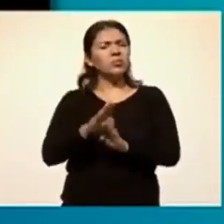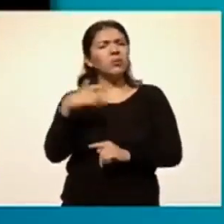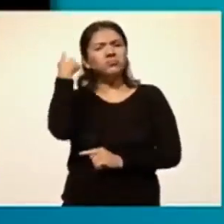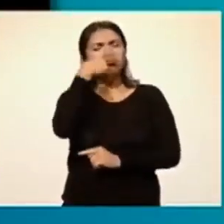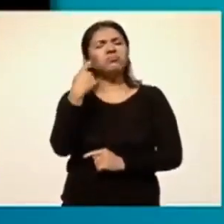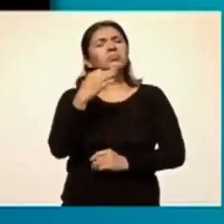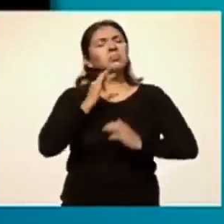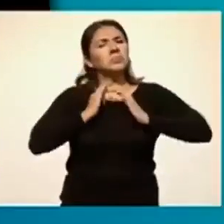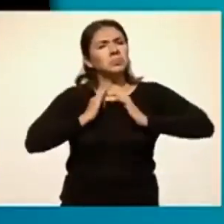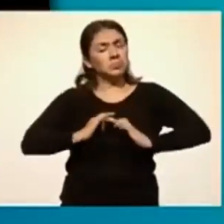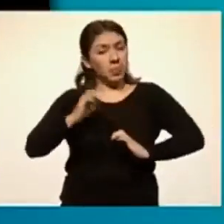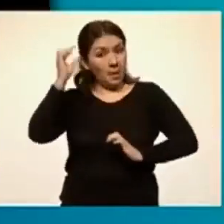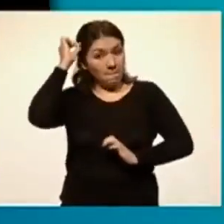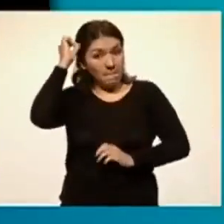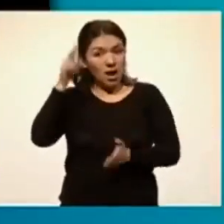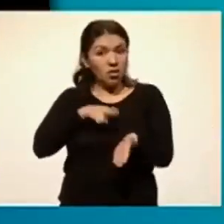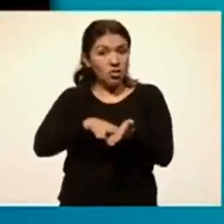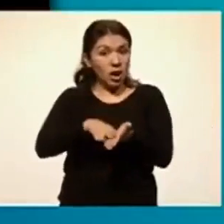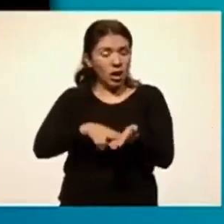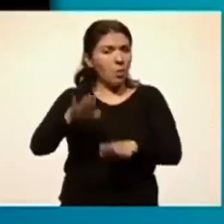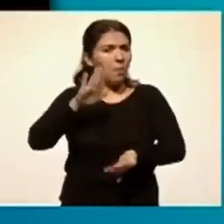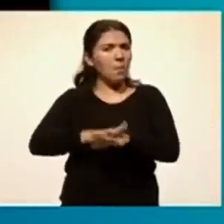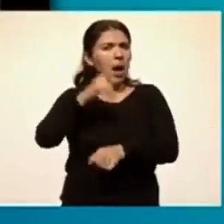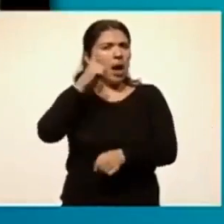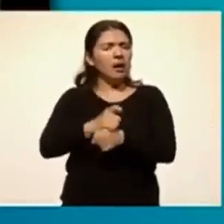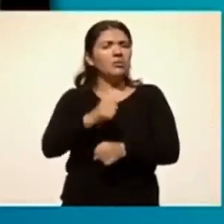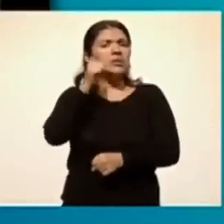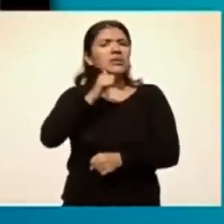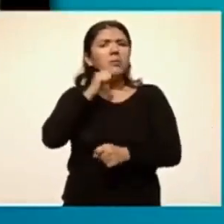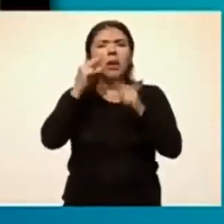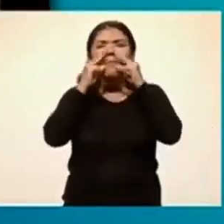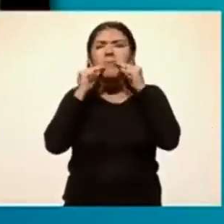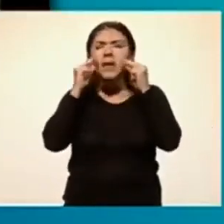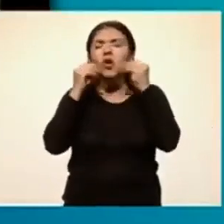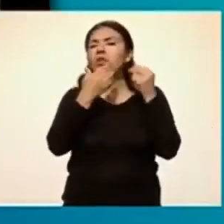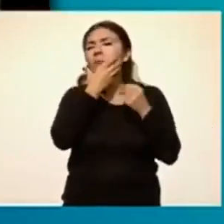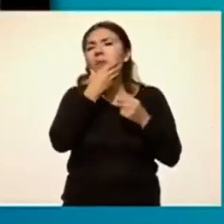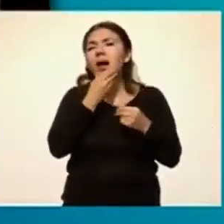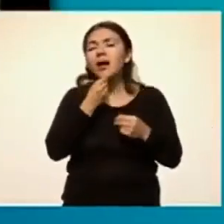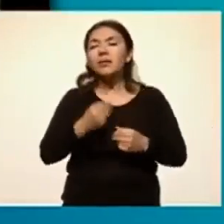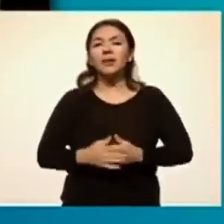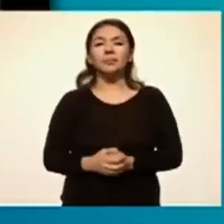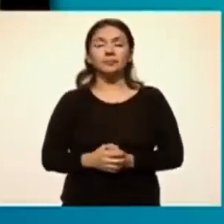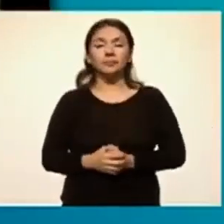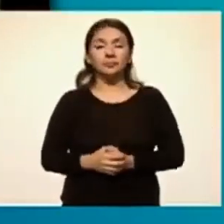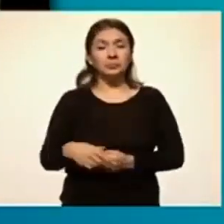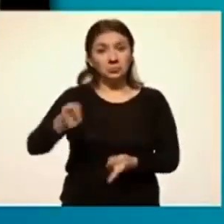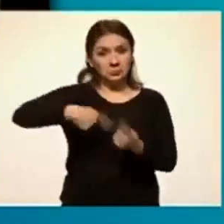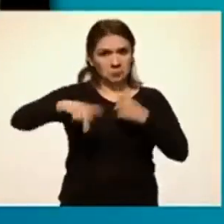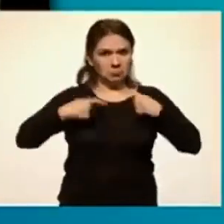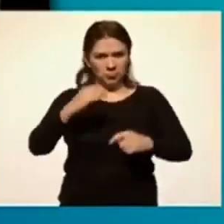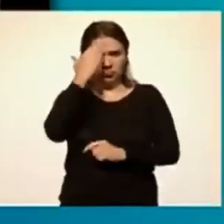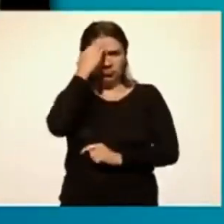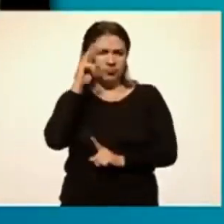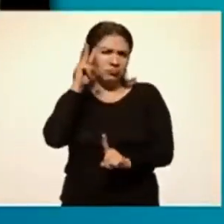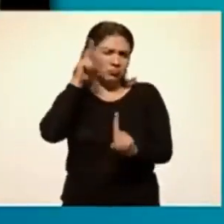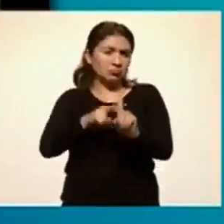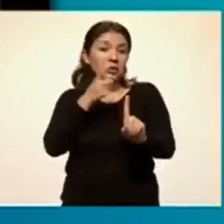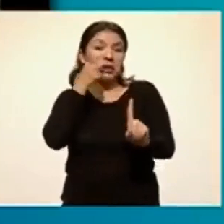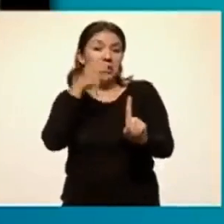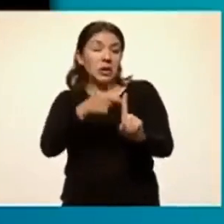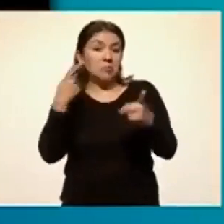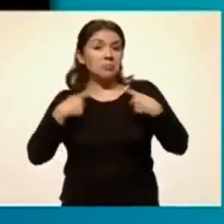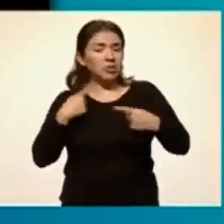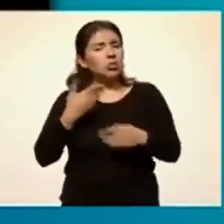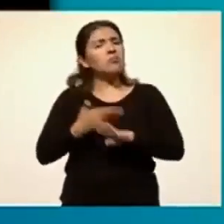cabello negro y gran parte de su vida lució bigote y barba. Los que le conocieron decían de él que era un